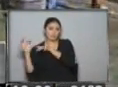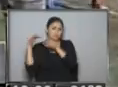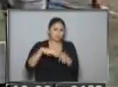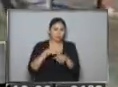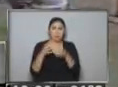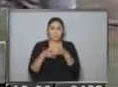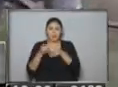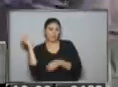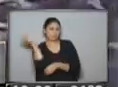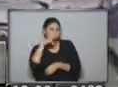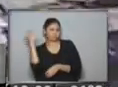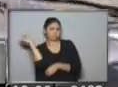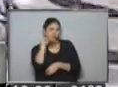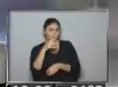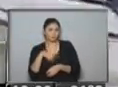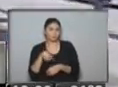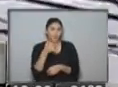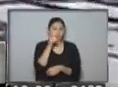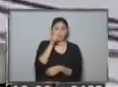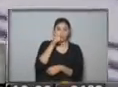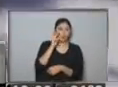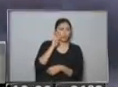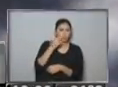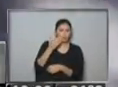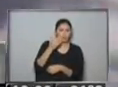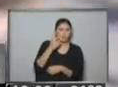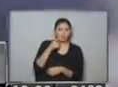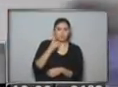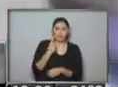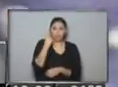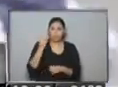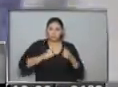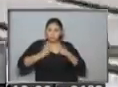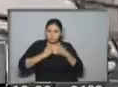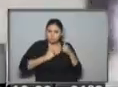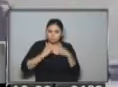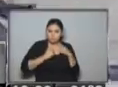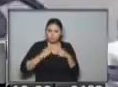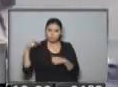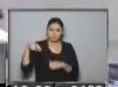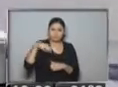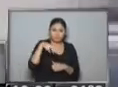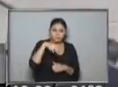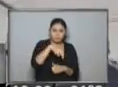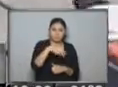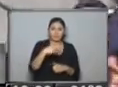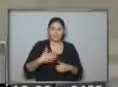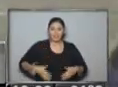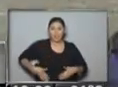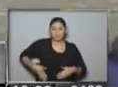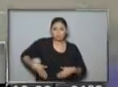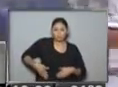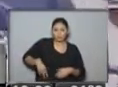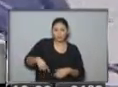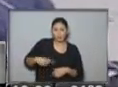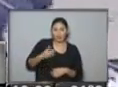tirando piedras. Incluso en el video se ven que uno de ellos viene corriendo agarrándose en la cintura, un